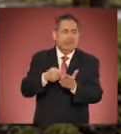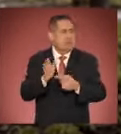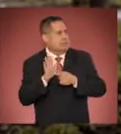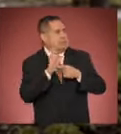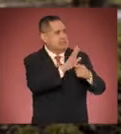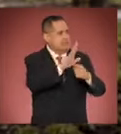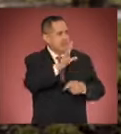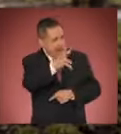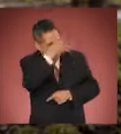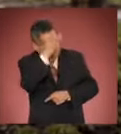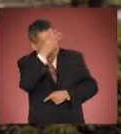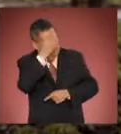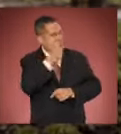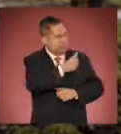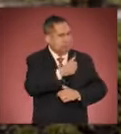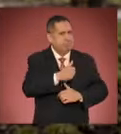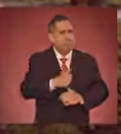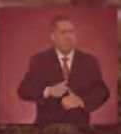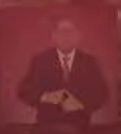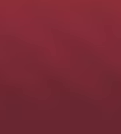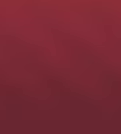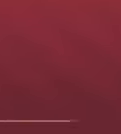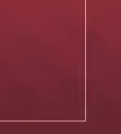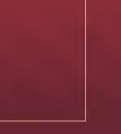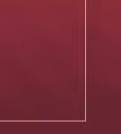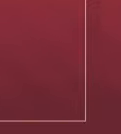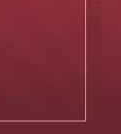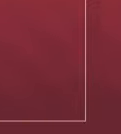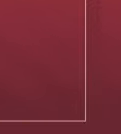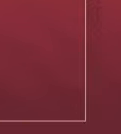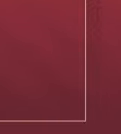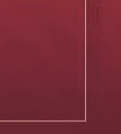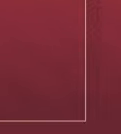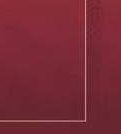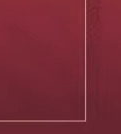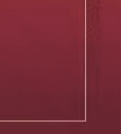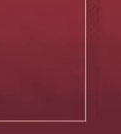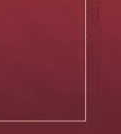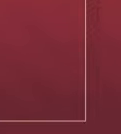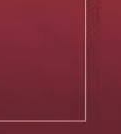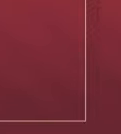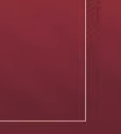Es para decirles tengan para que aprendan. Segundo informe Gobierno de México.